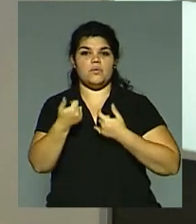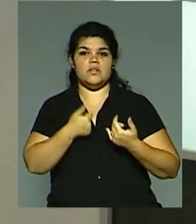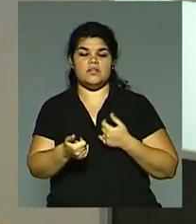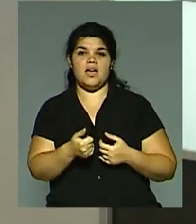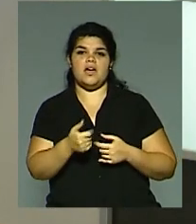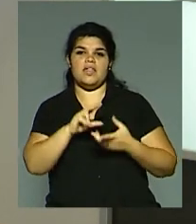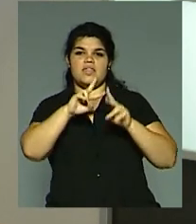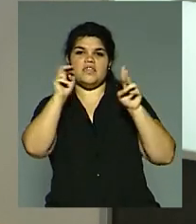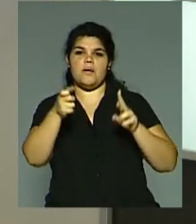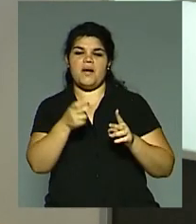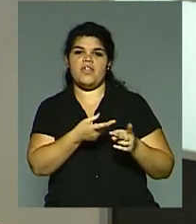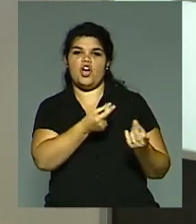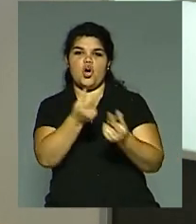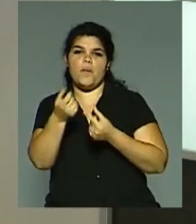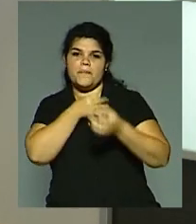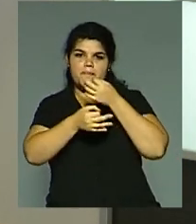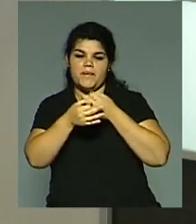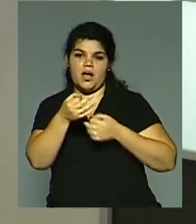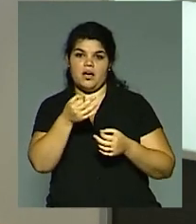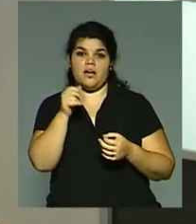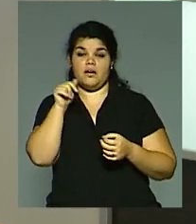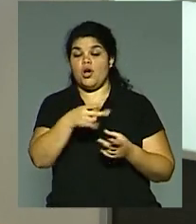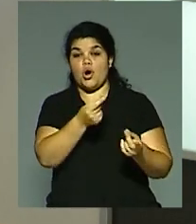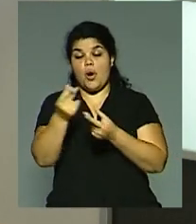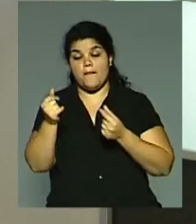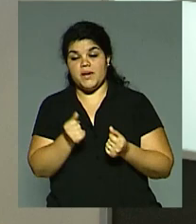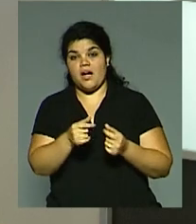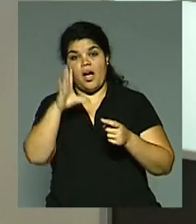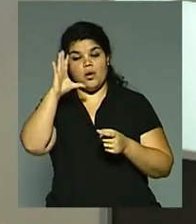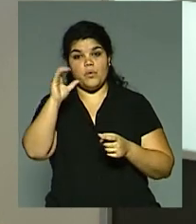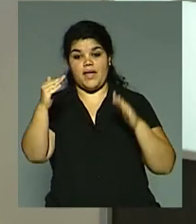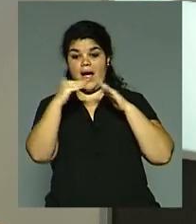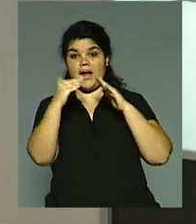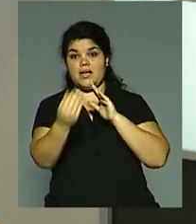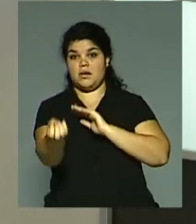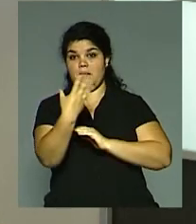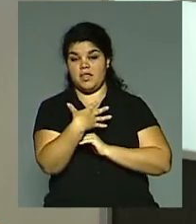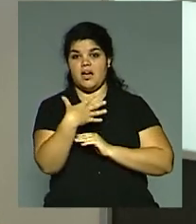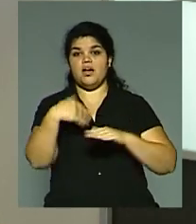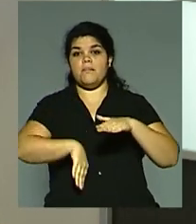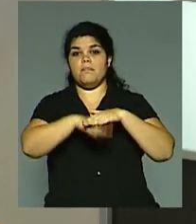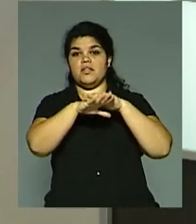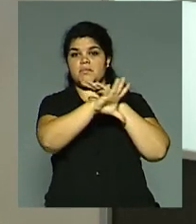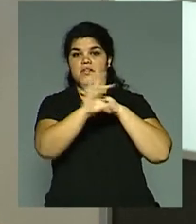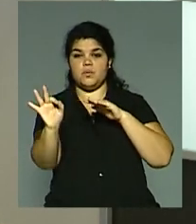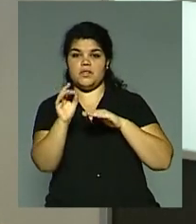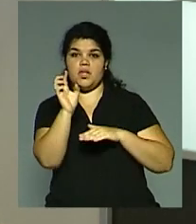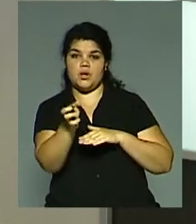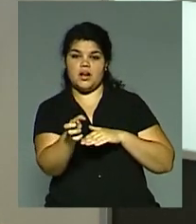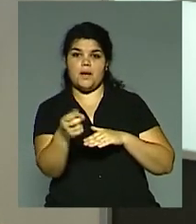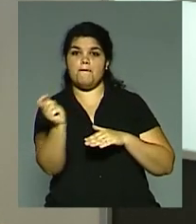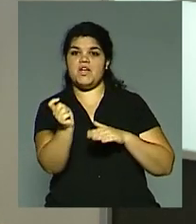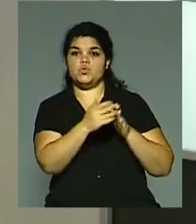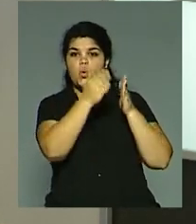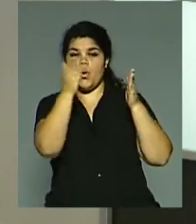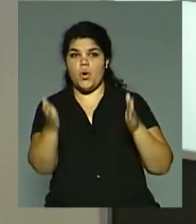a puerta, sumamente interesante. Recuerden que llega al domicilio el pedido, $50 como límite de compra mensual, son